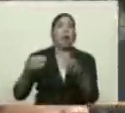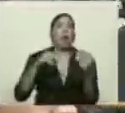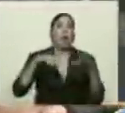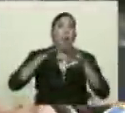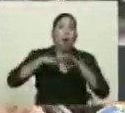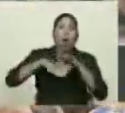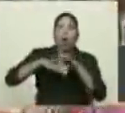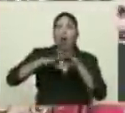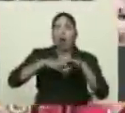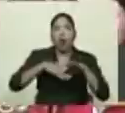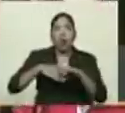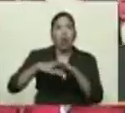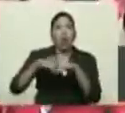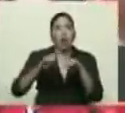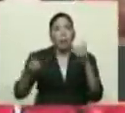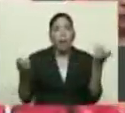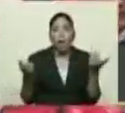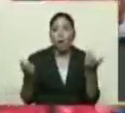no actúan.